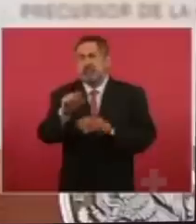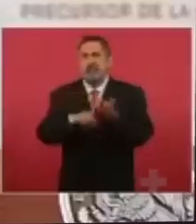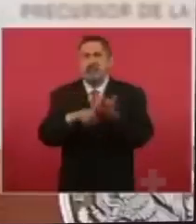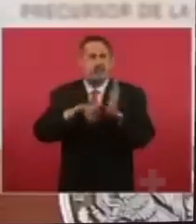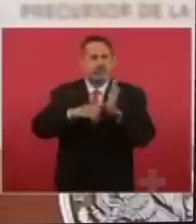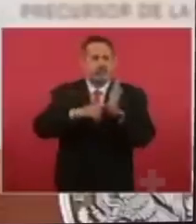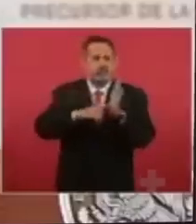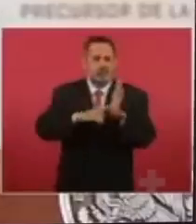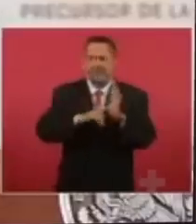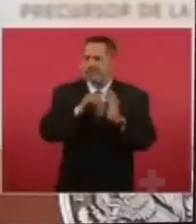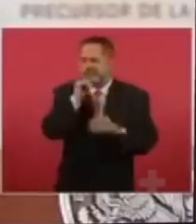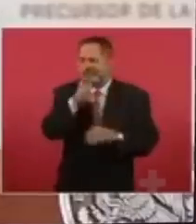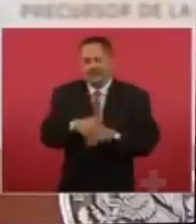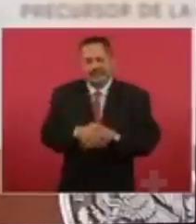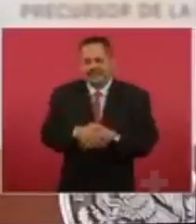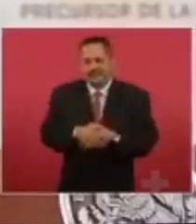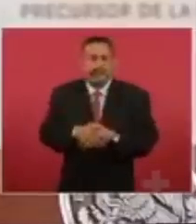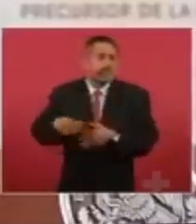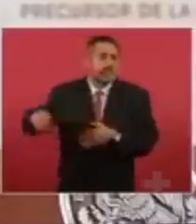porque la gente no quiere